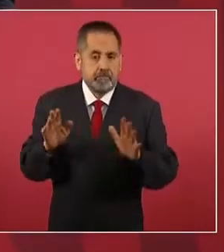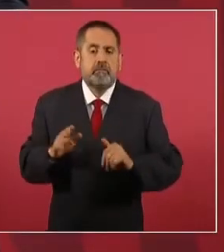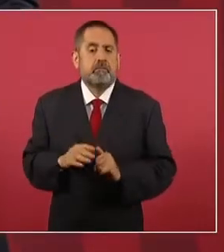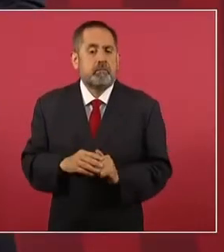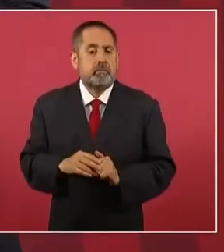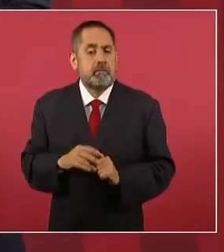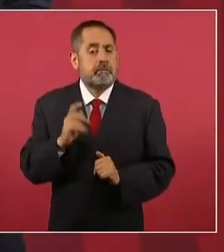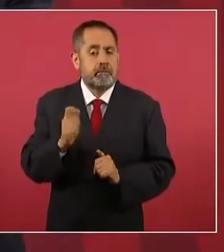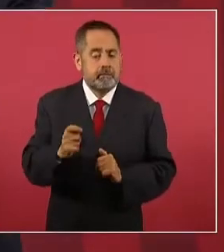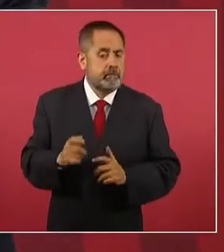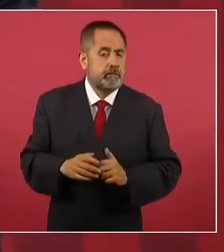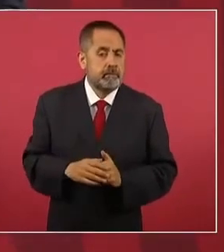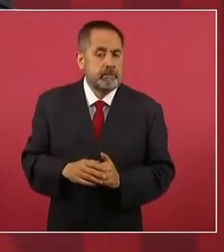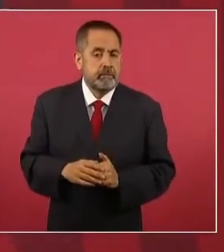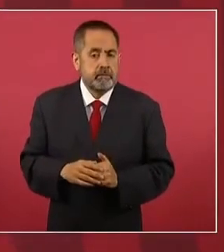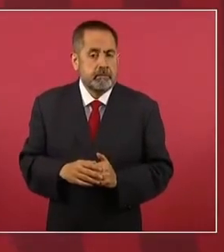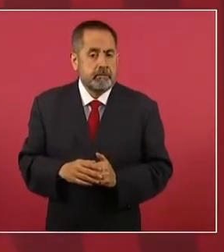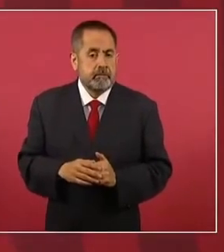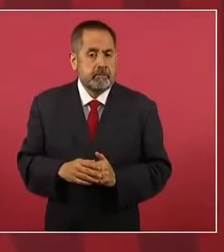que